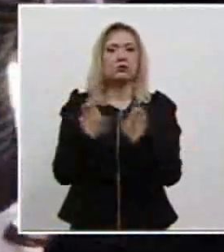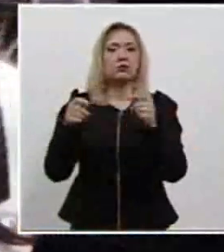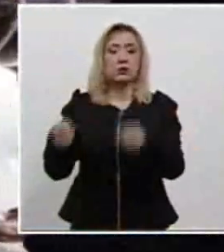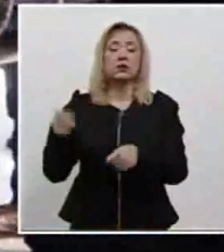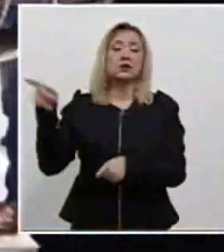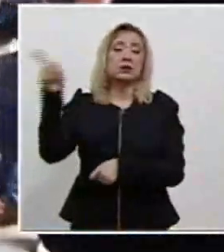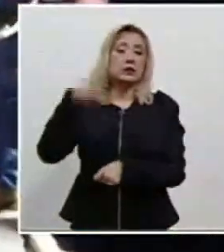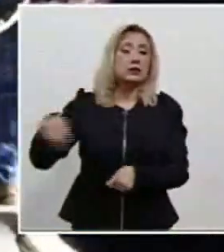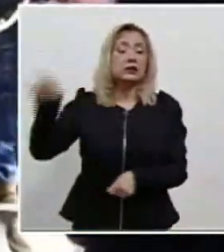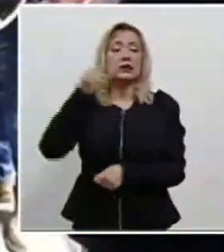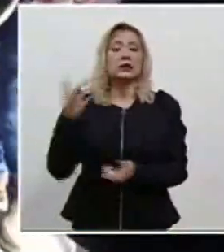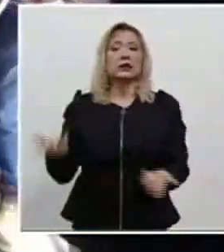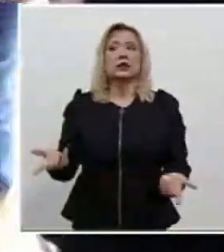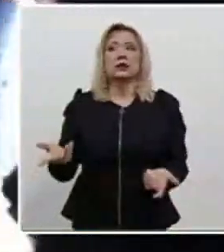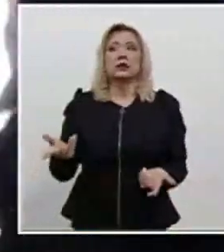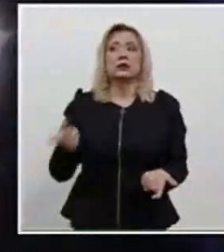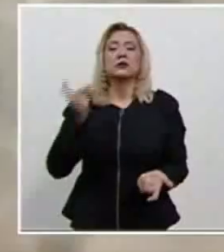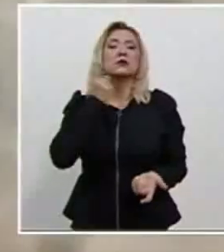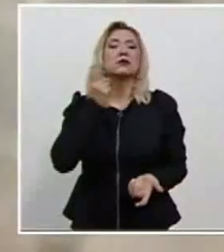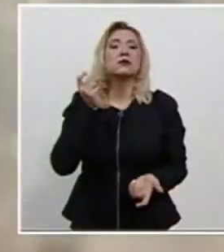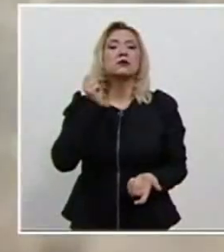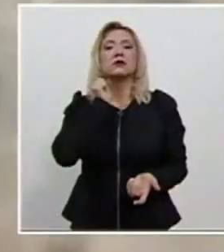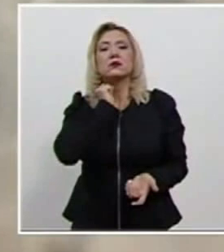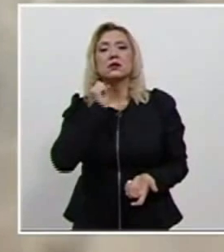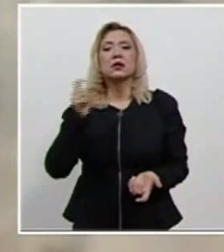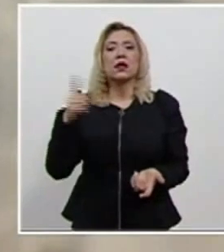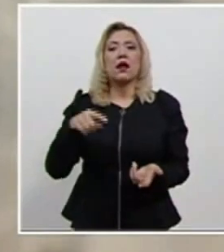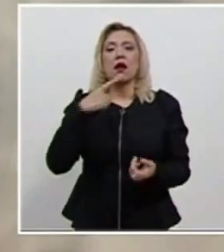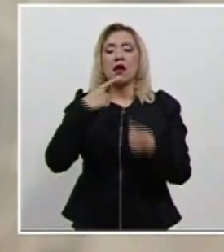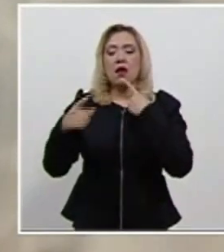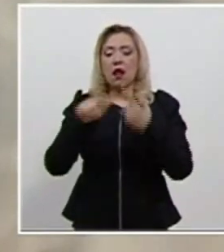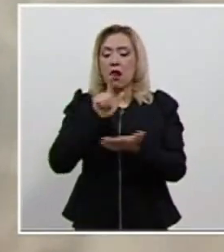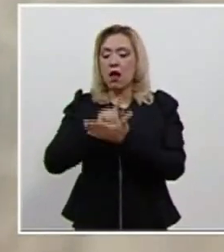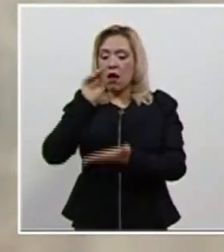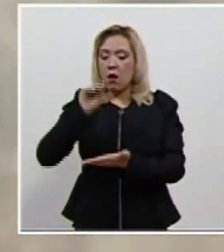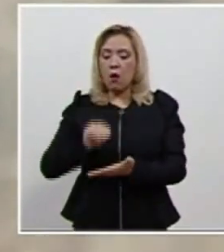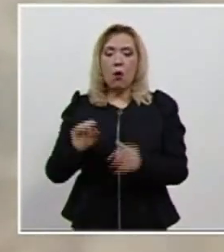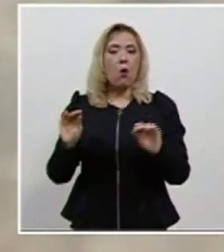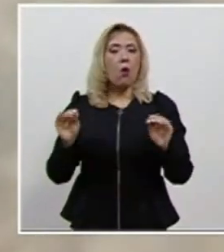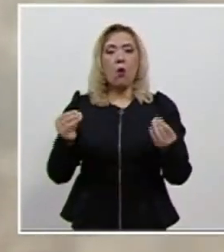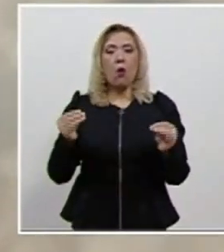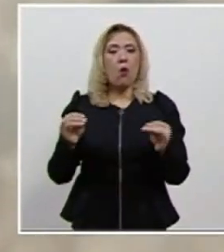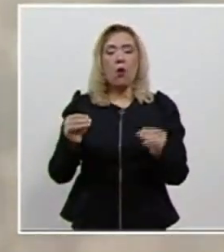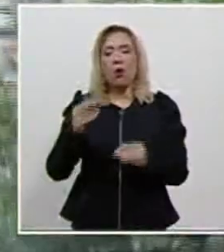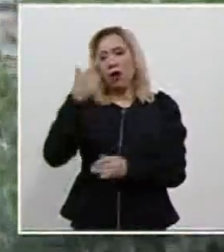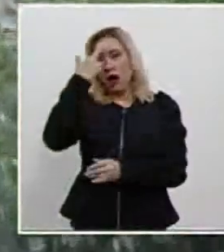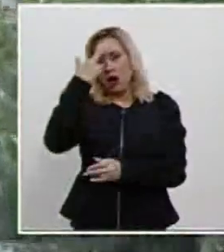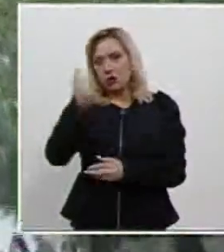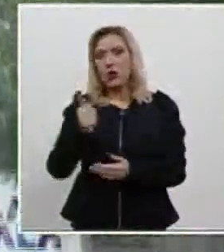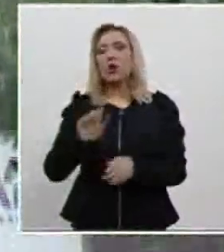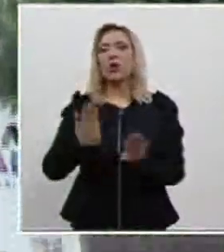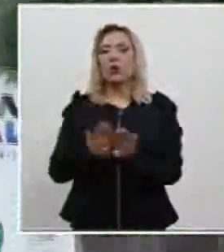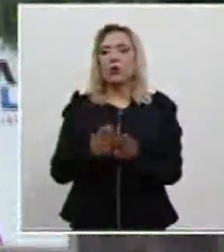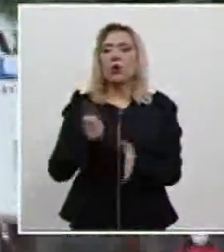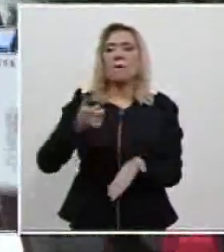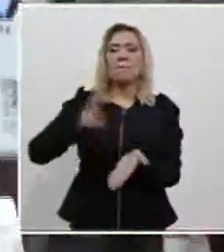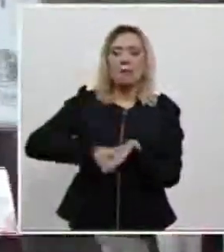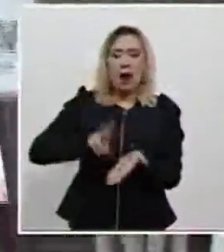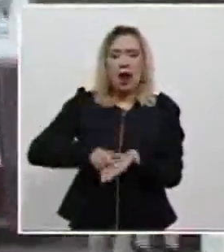no justificó el costo de los materiales y por búsqueda y expedición de documentos en copia simple y